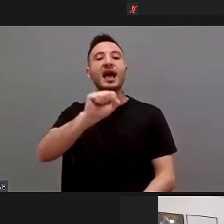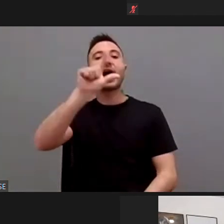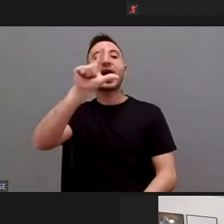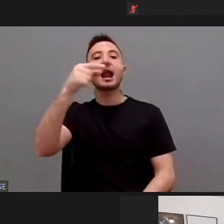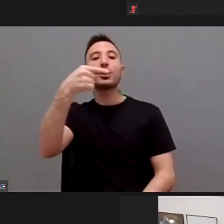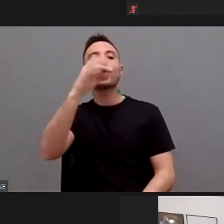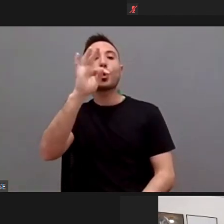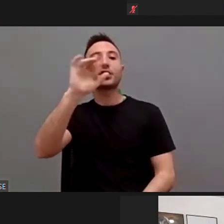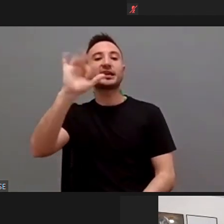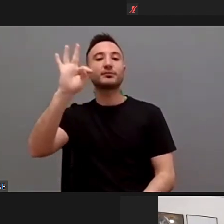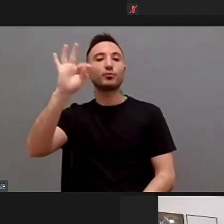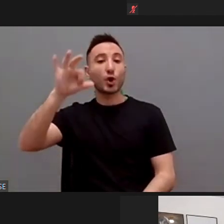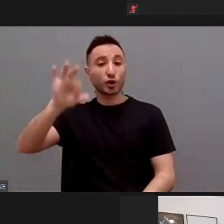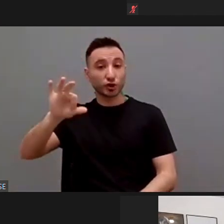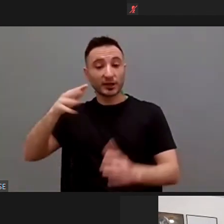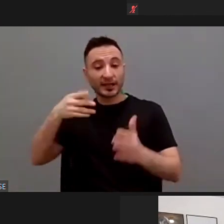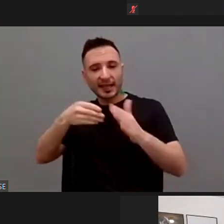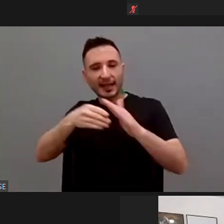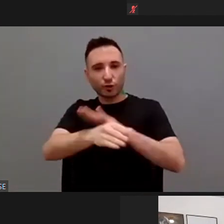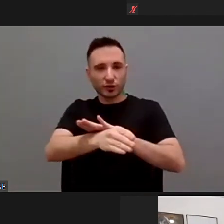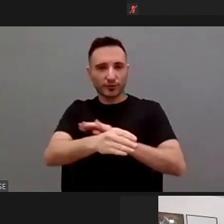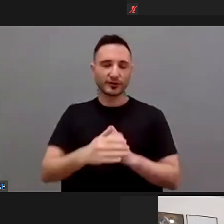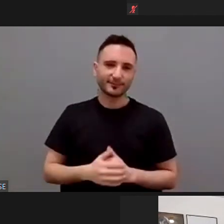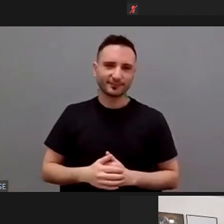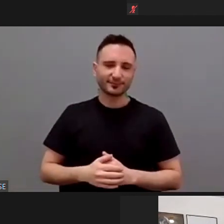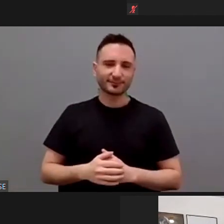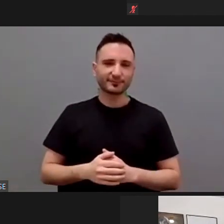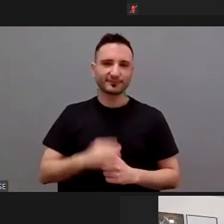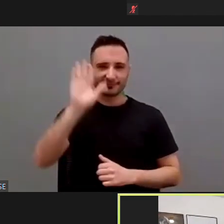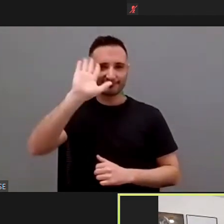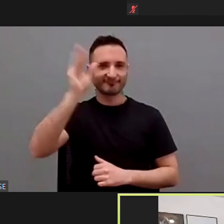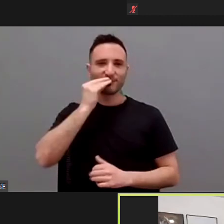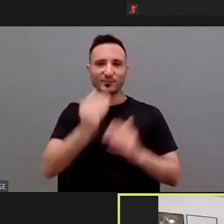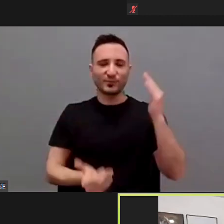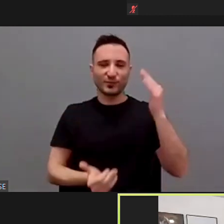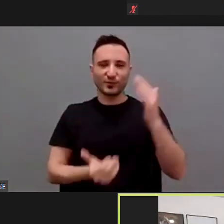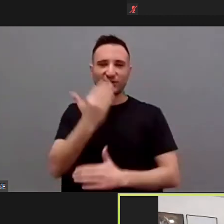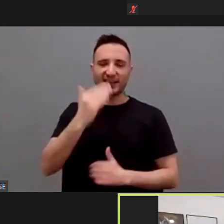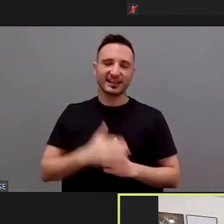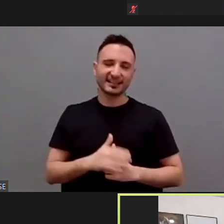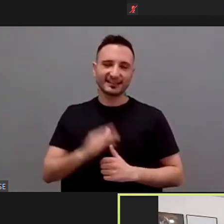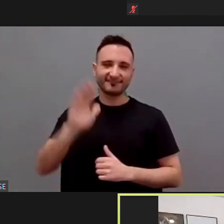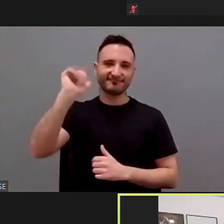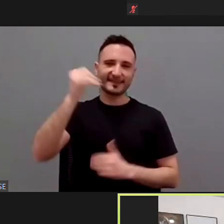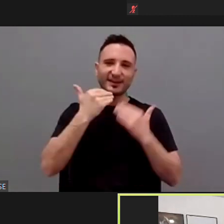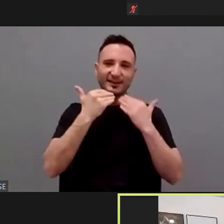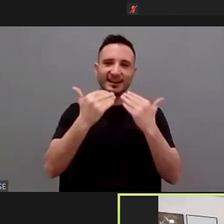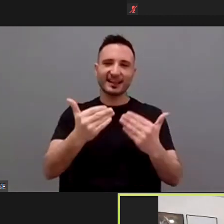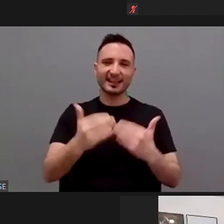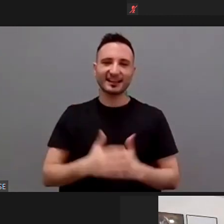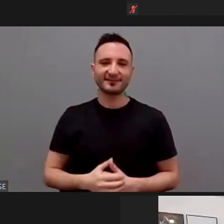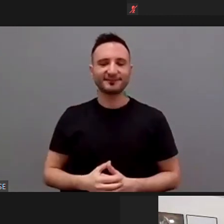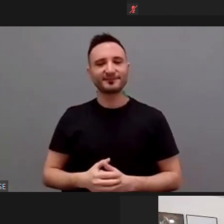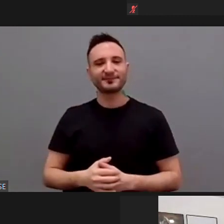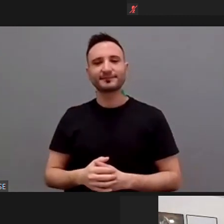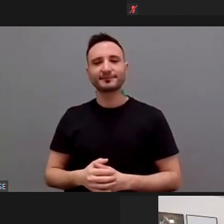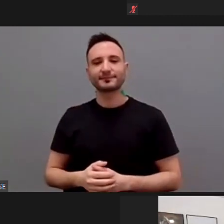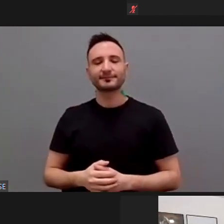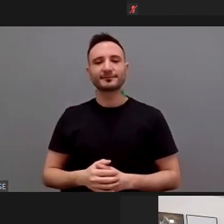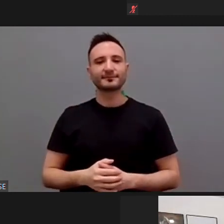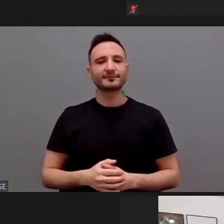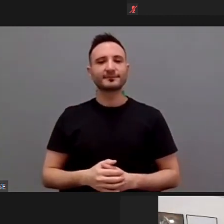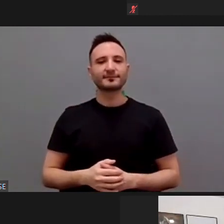Muchas gracias a todos y nos vemos pronto. Gracias. Gracias. Gracias, adiós.